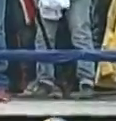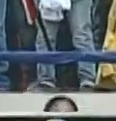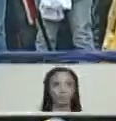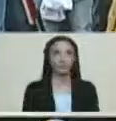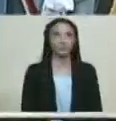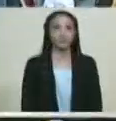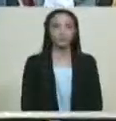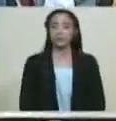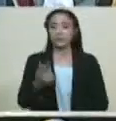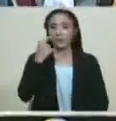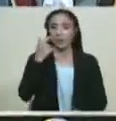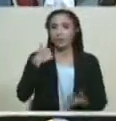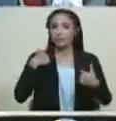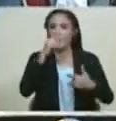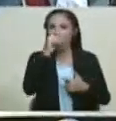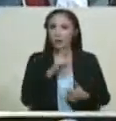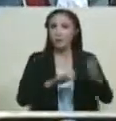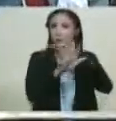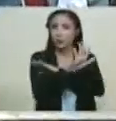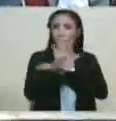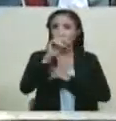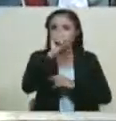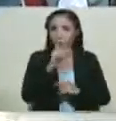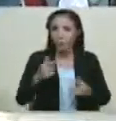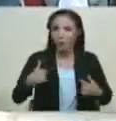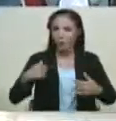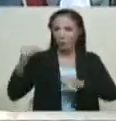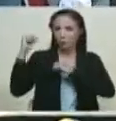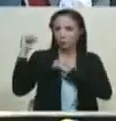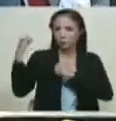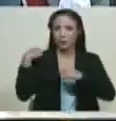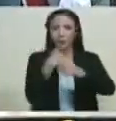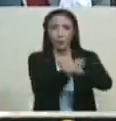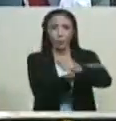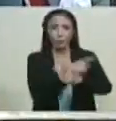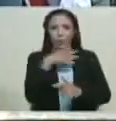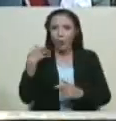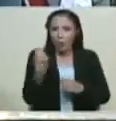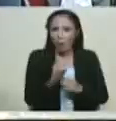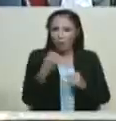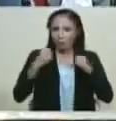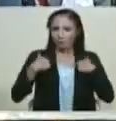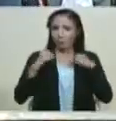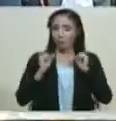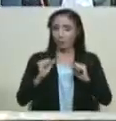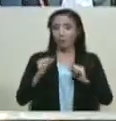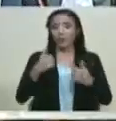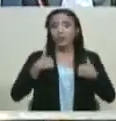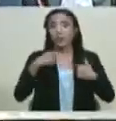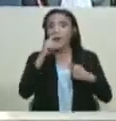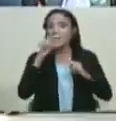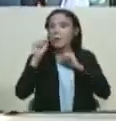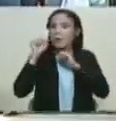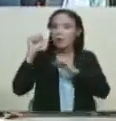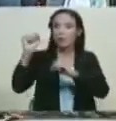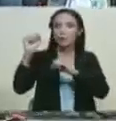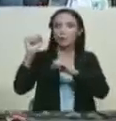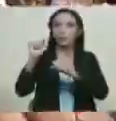aquí está este presidente joven y duro llamado nicolás